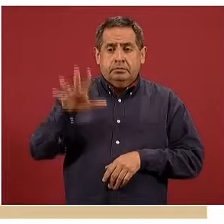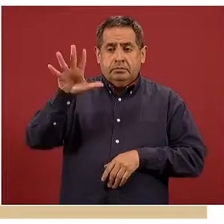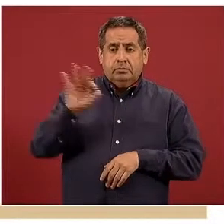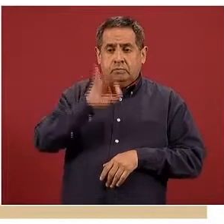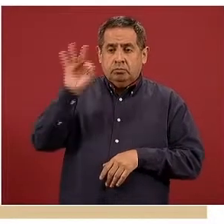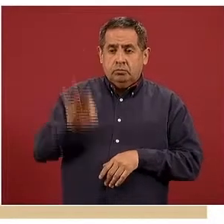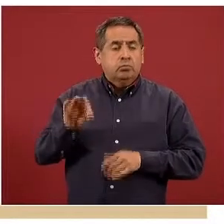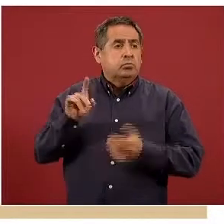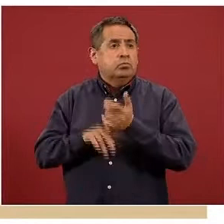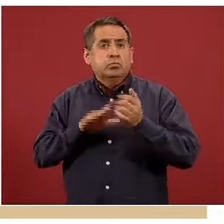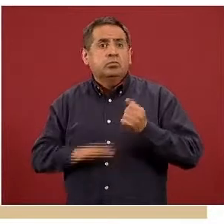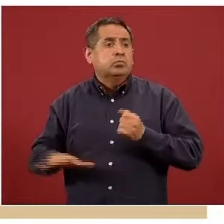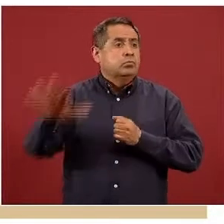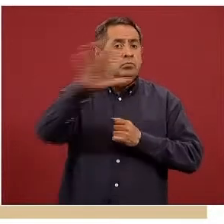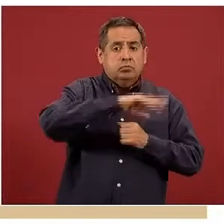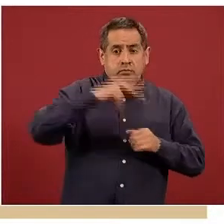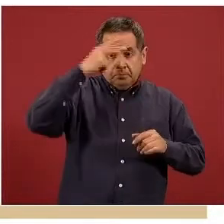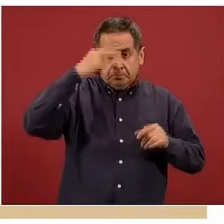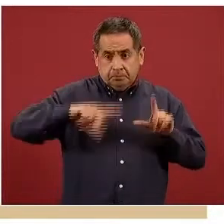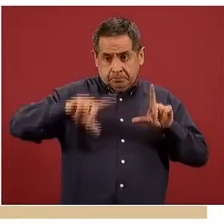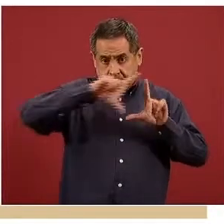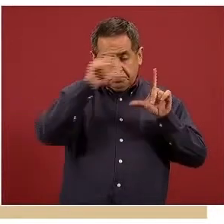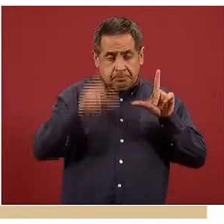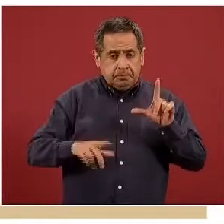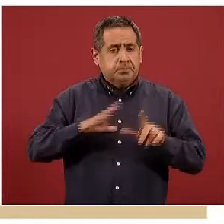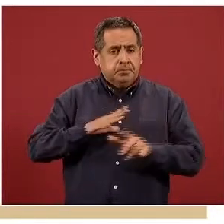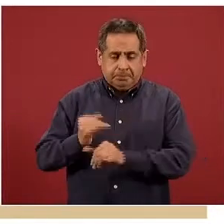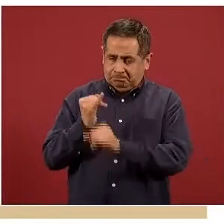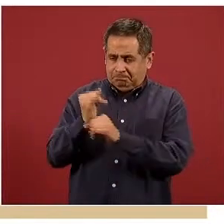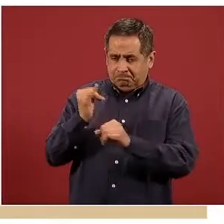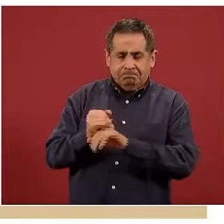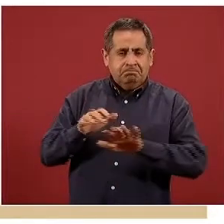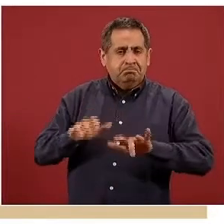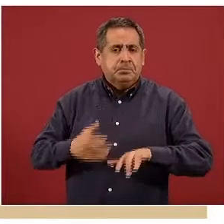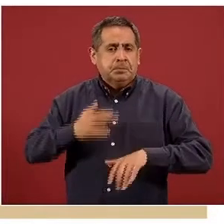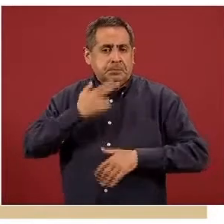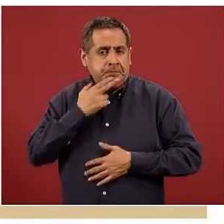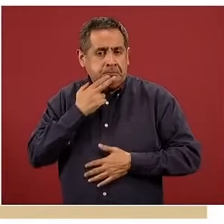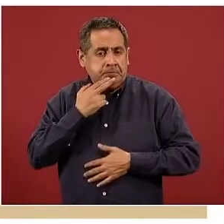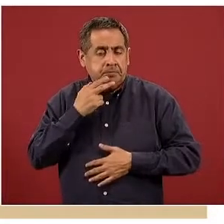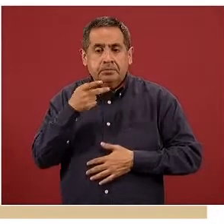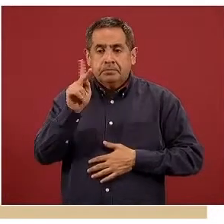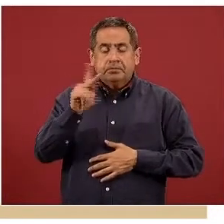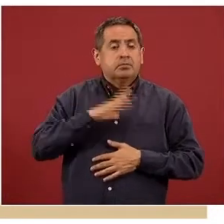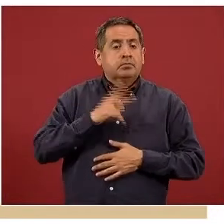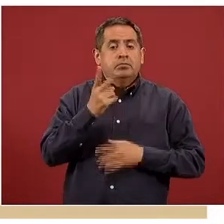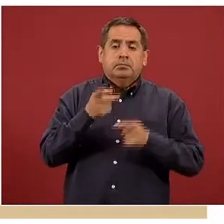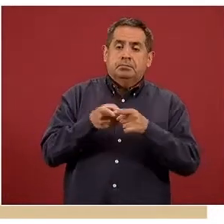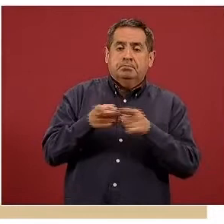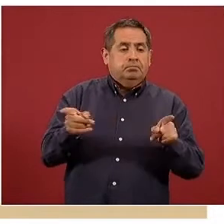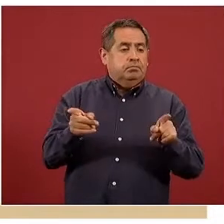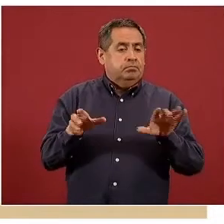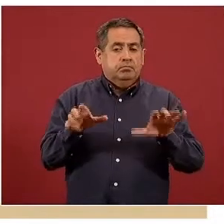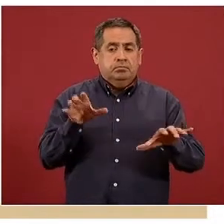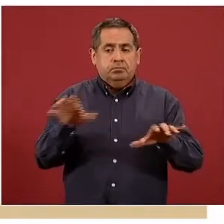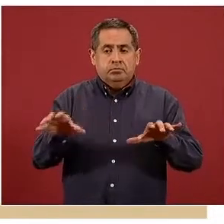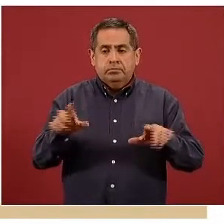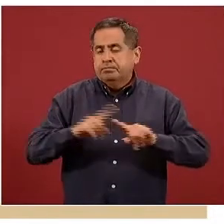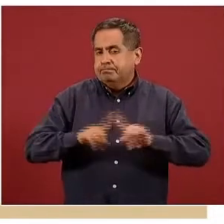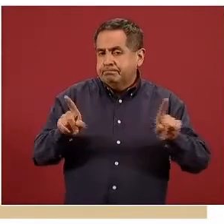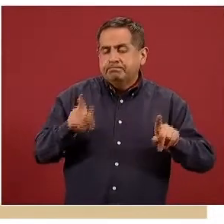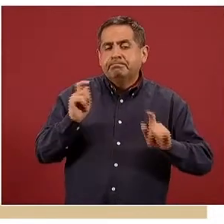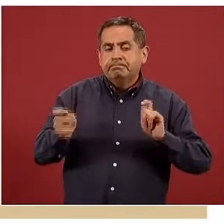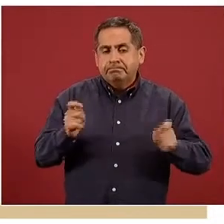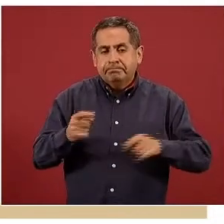de todos los mexicanos que ya tienen acceso al Internet. Pero hay dos poblaciones bien importantes. ¿Por qué?